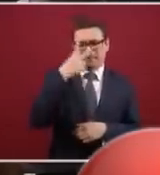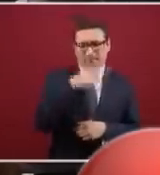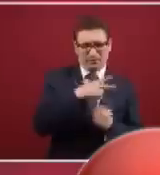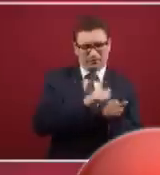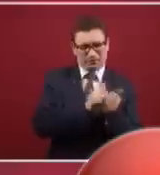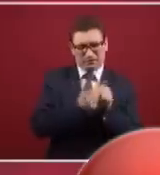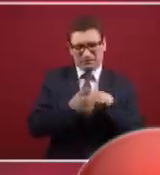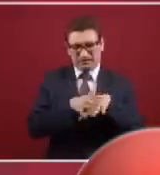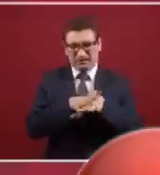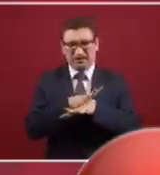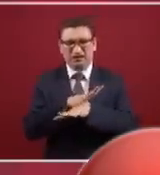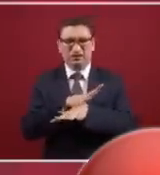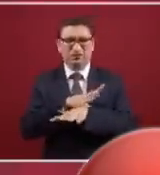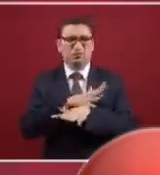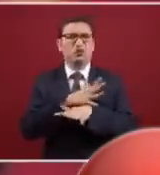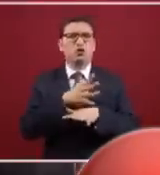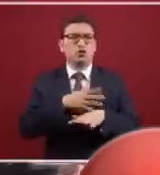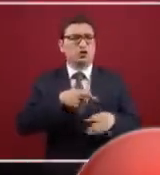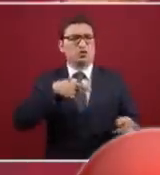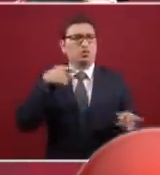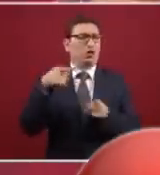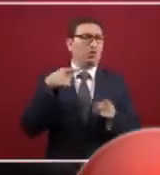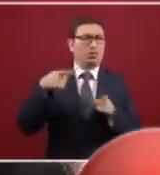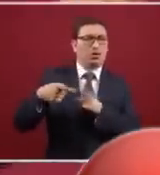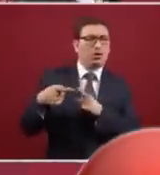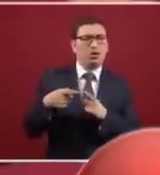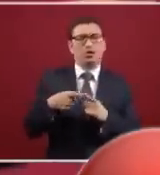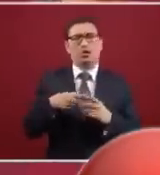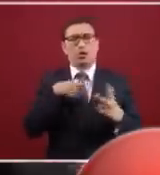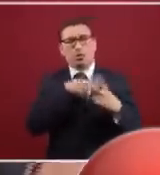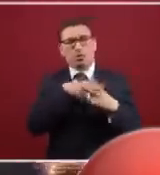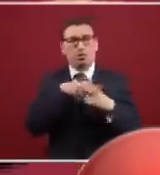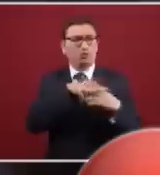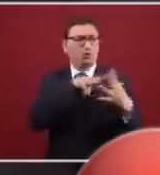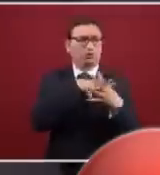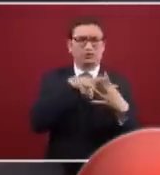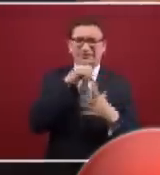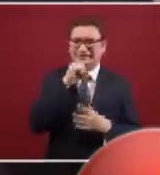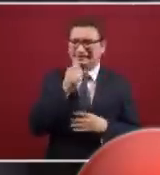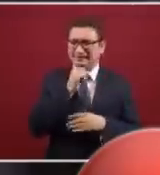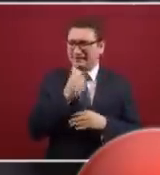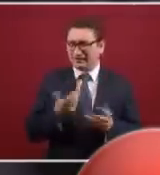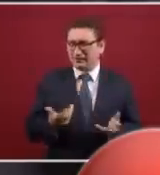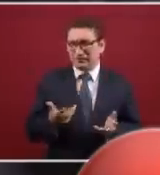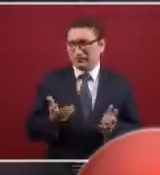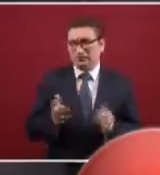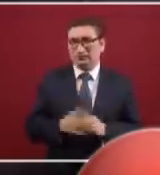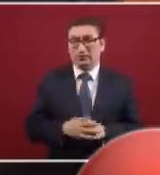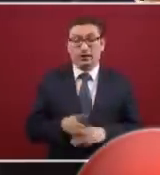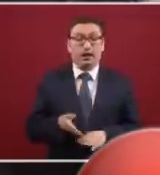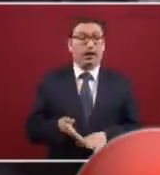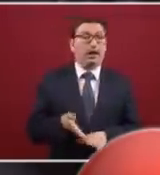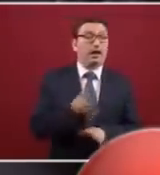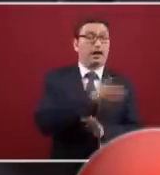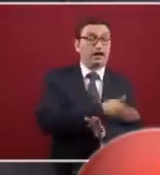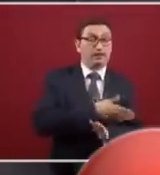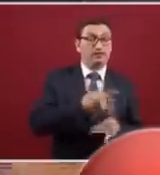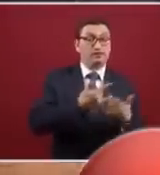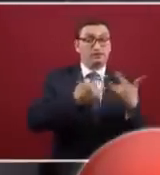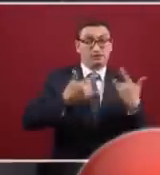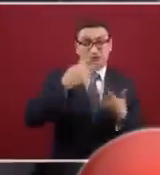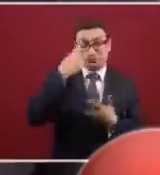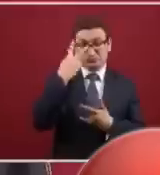sin violencia. Las 3 transformaciones que han habido en la historia de México se han tenido que hacer con